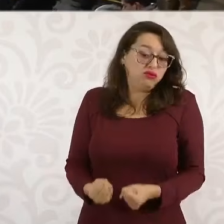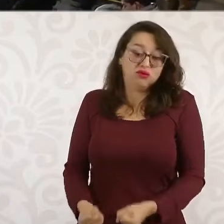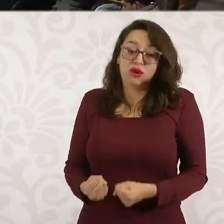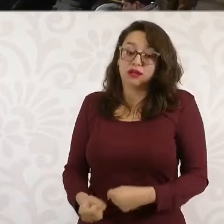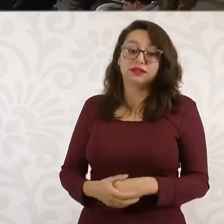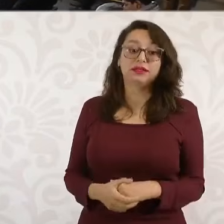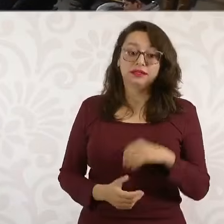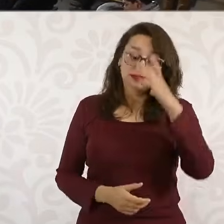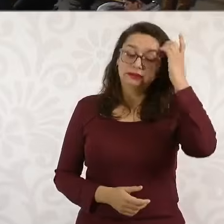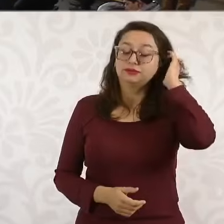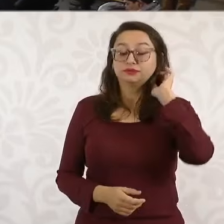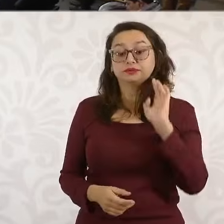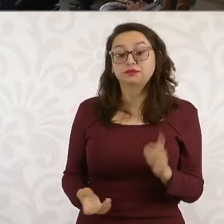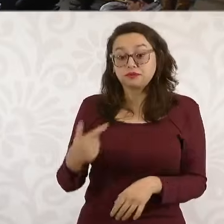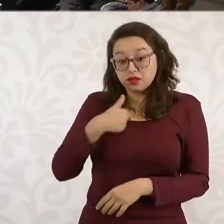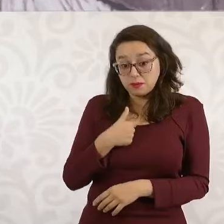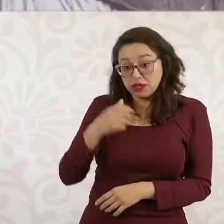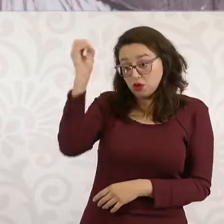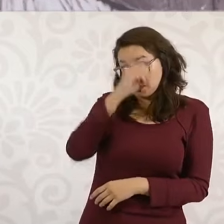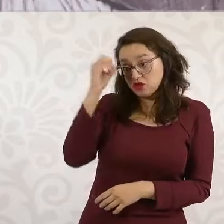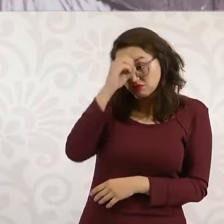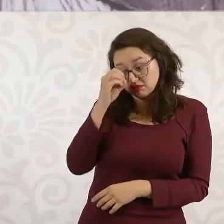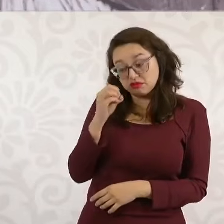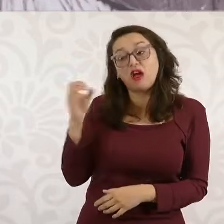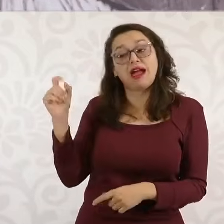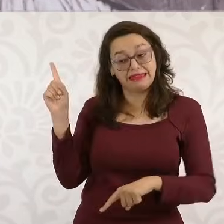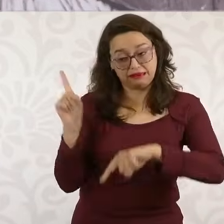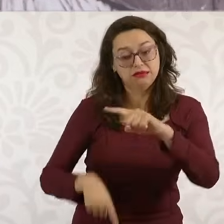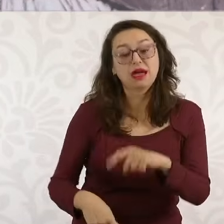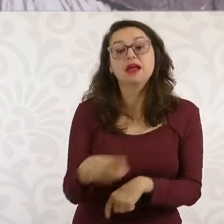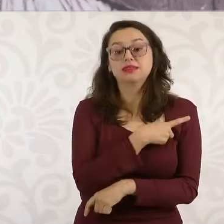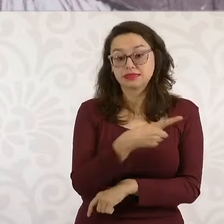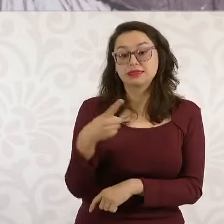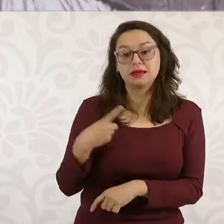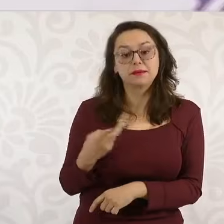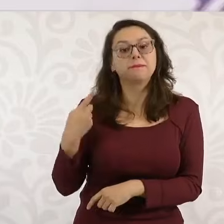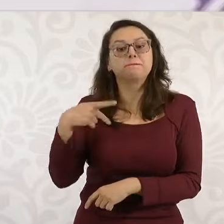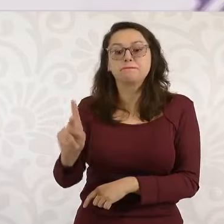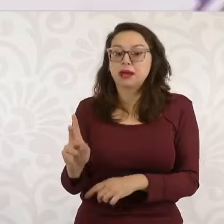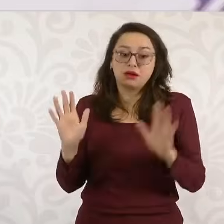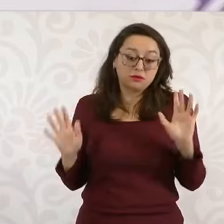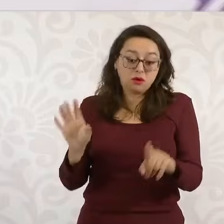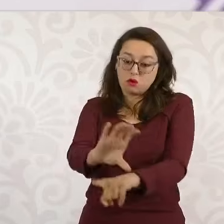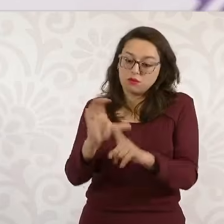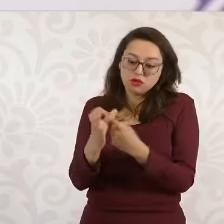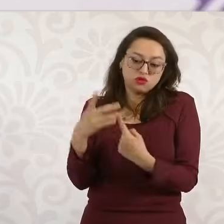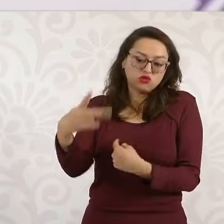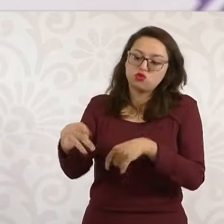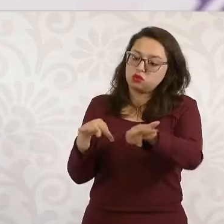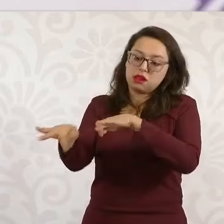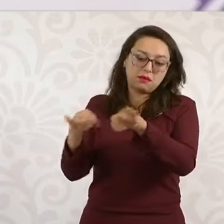los compañeros. Mi opinión es que debería quitarse, pero finalmente dejé también a la comisión